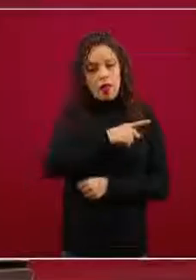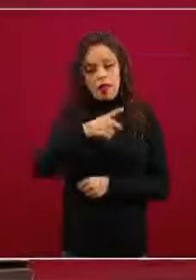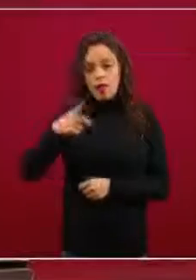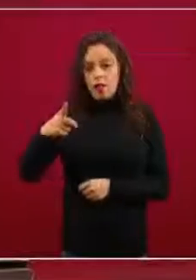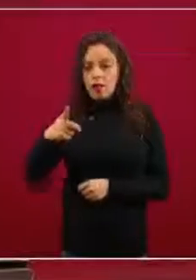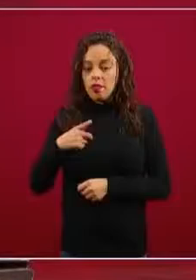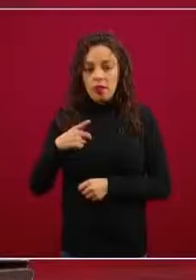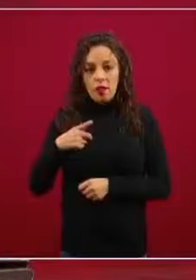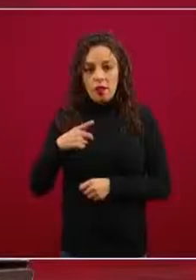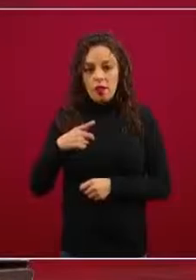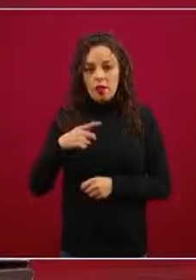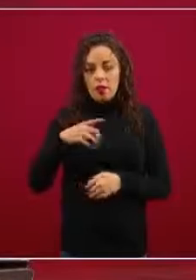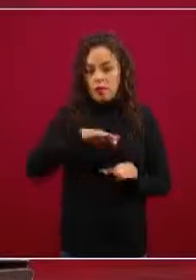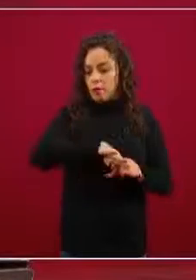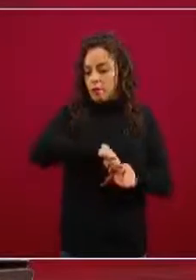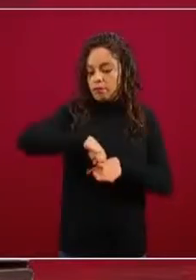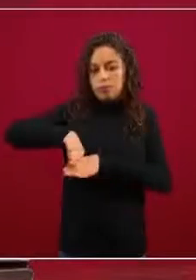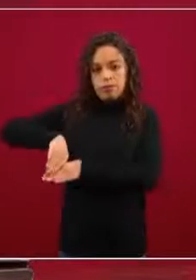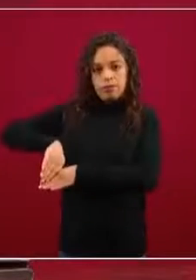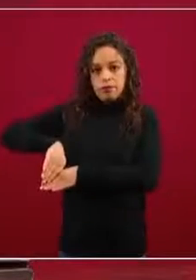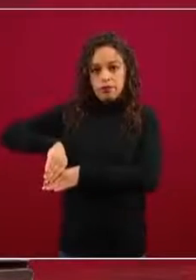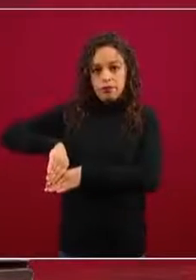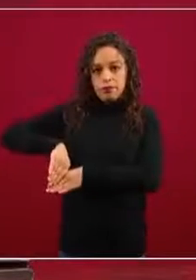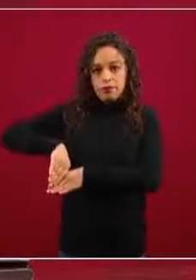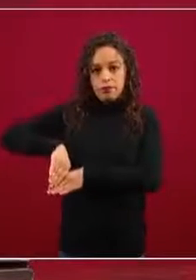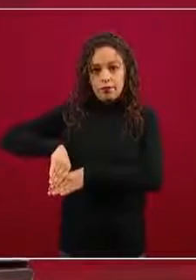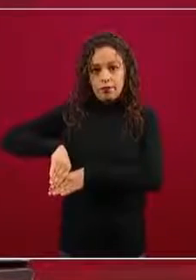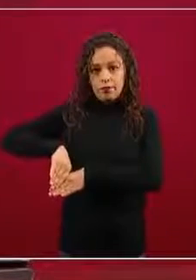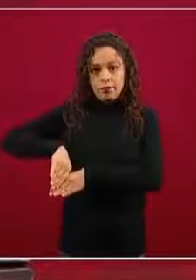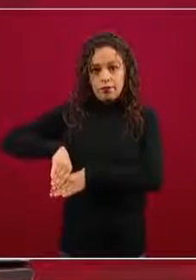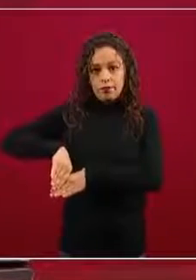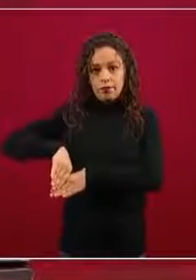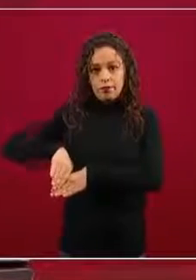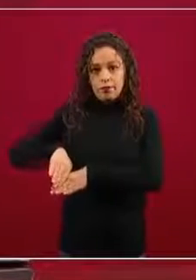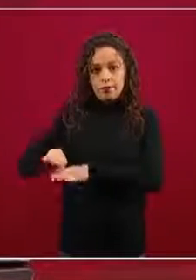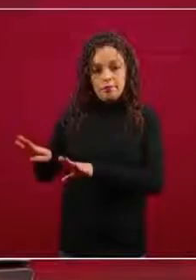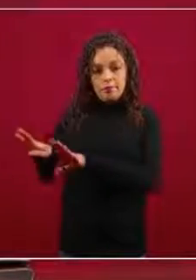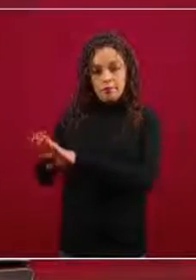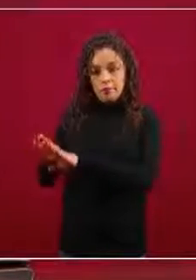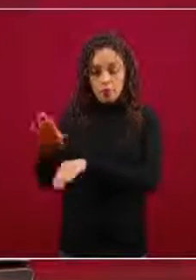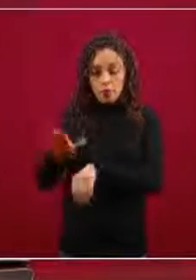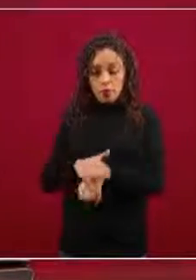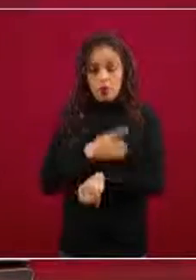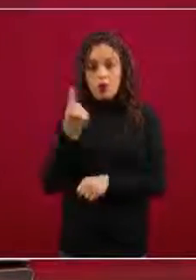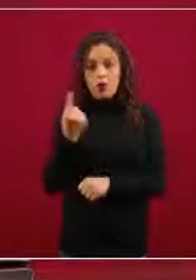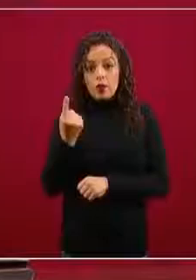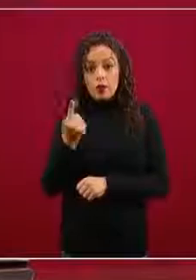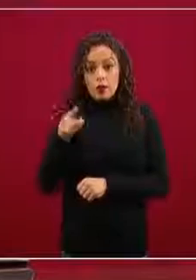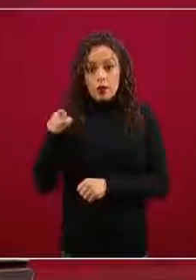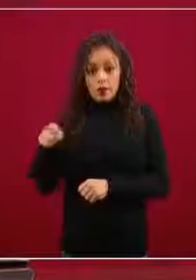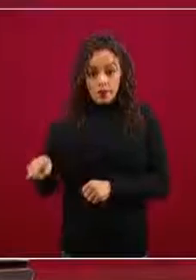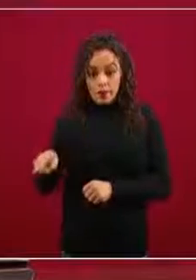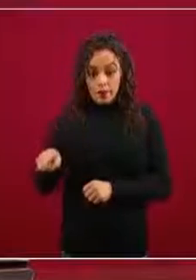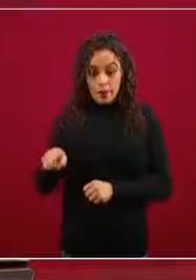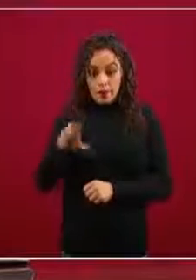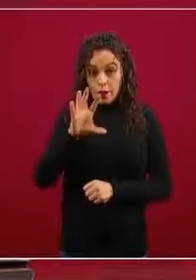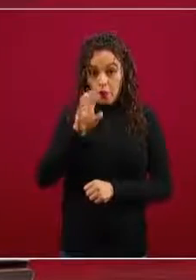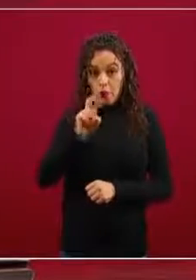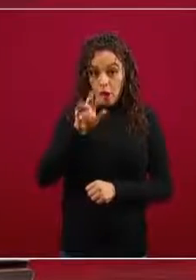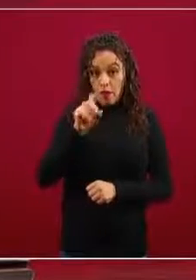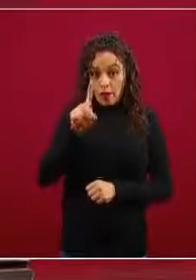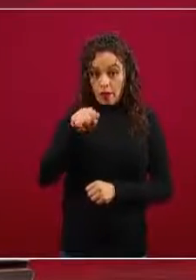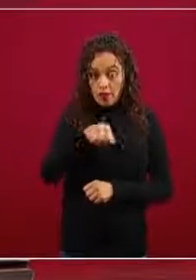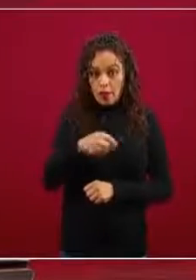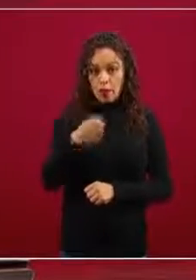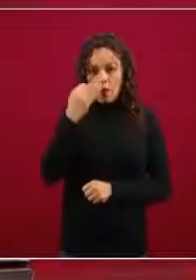Entonces, 14 días deben estar en aislamiento. El periodo de incubación de COVID es de 7